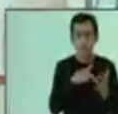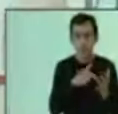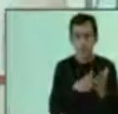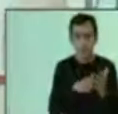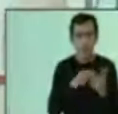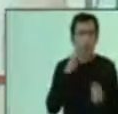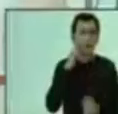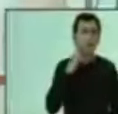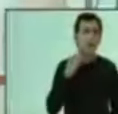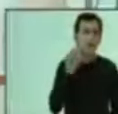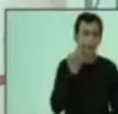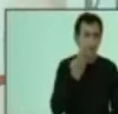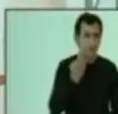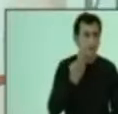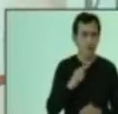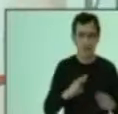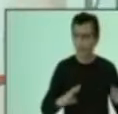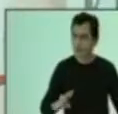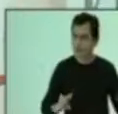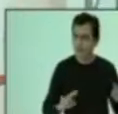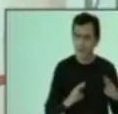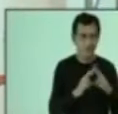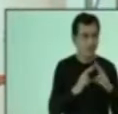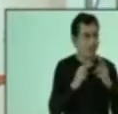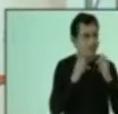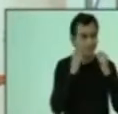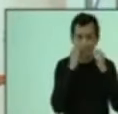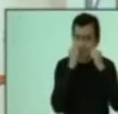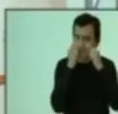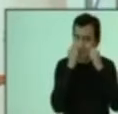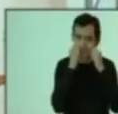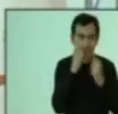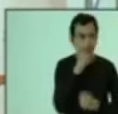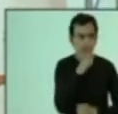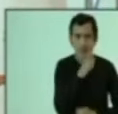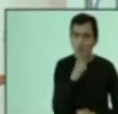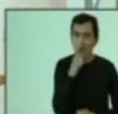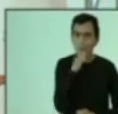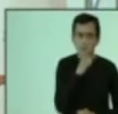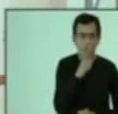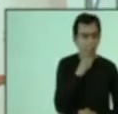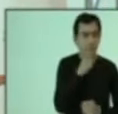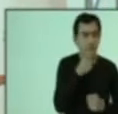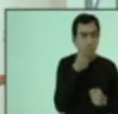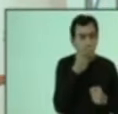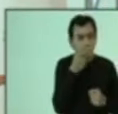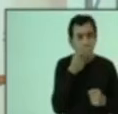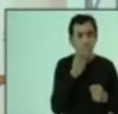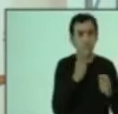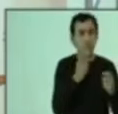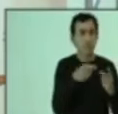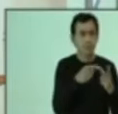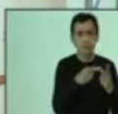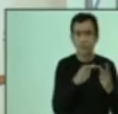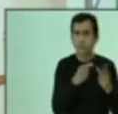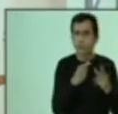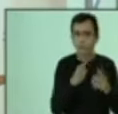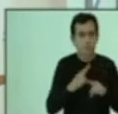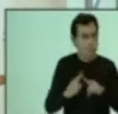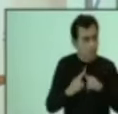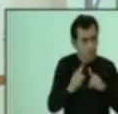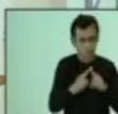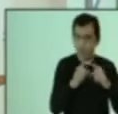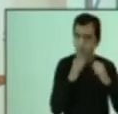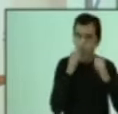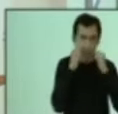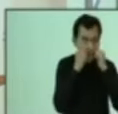color, religión, lengua o cualquier otra condición.